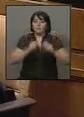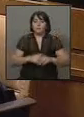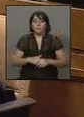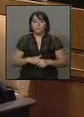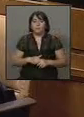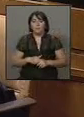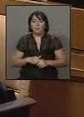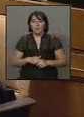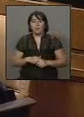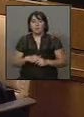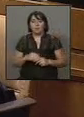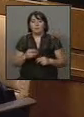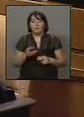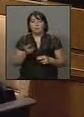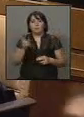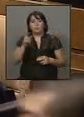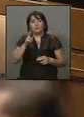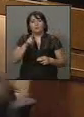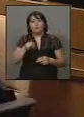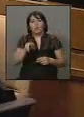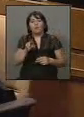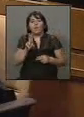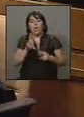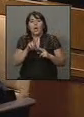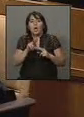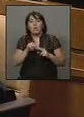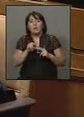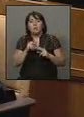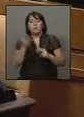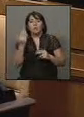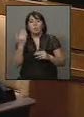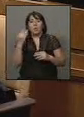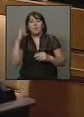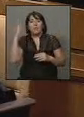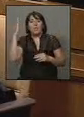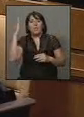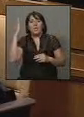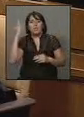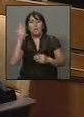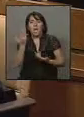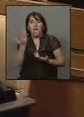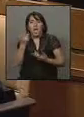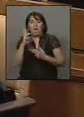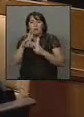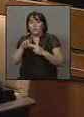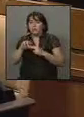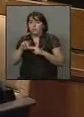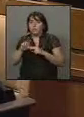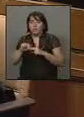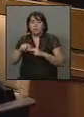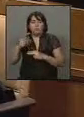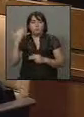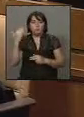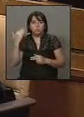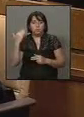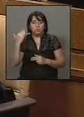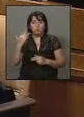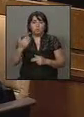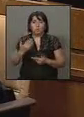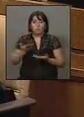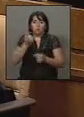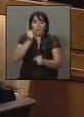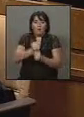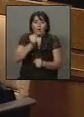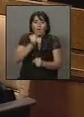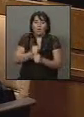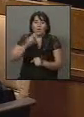Y nos vuelven al viejo esquema de una derecha casi cavernaria. O sea, si lo que estamos trabajando hoy